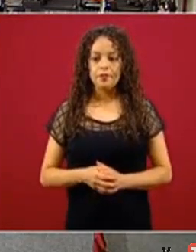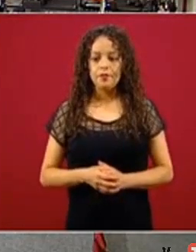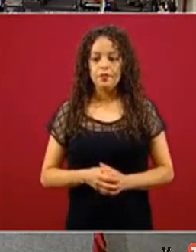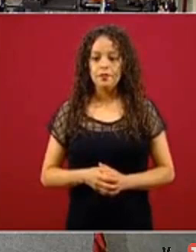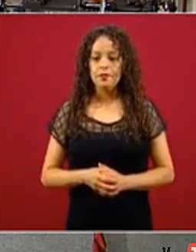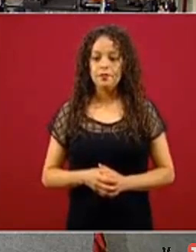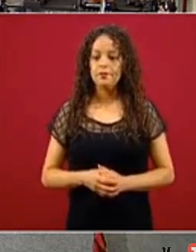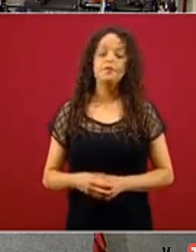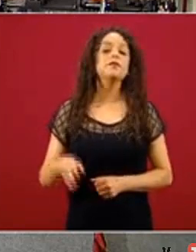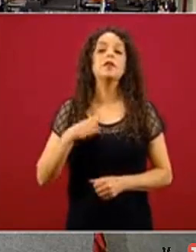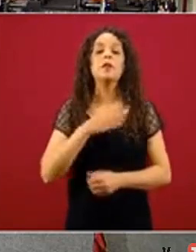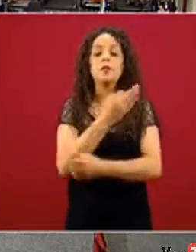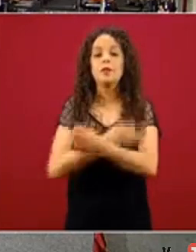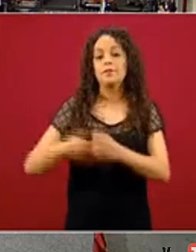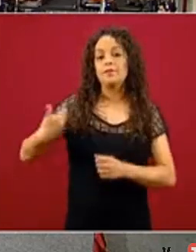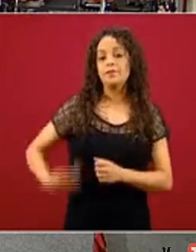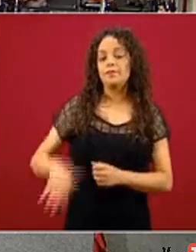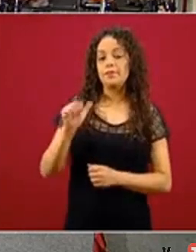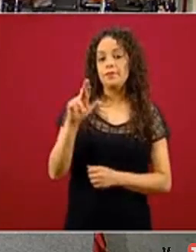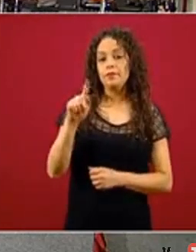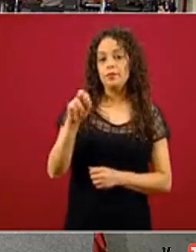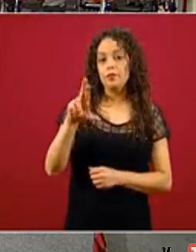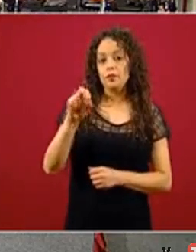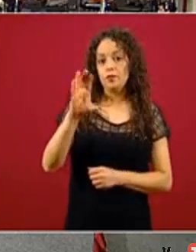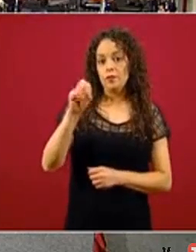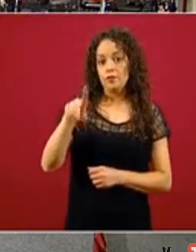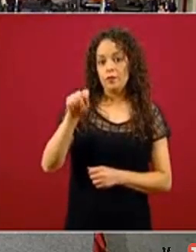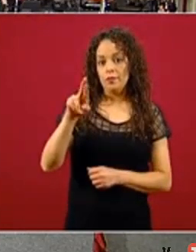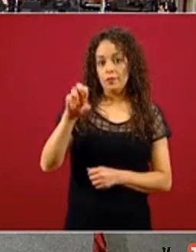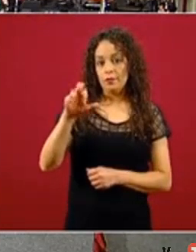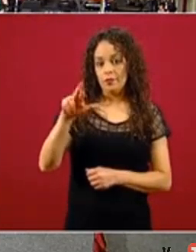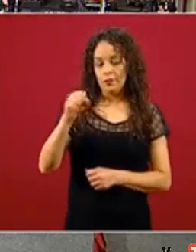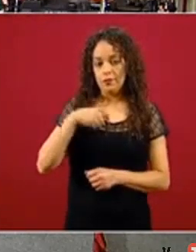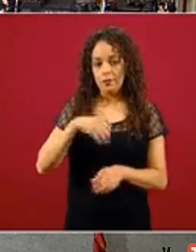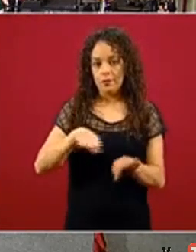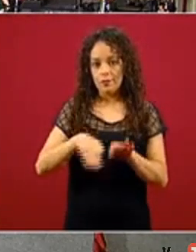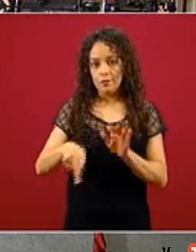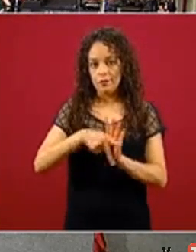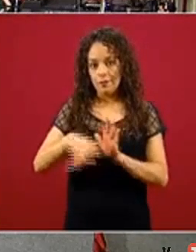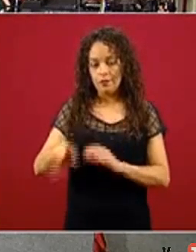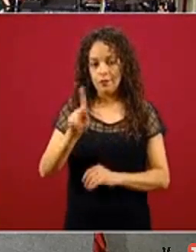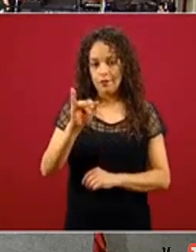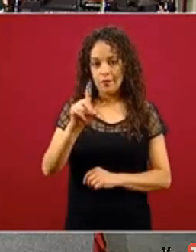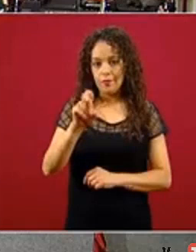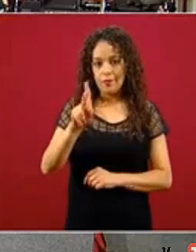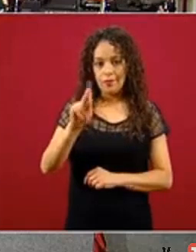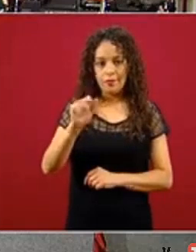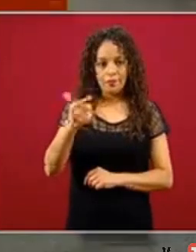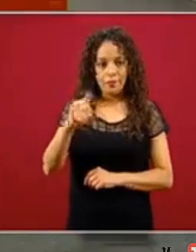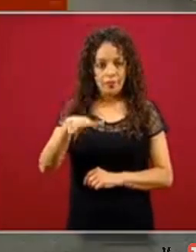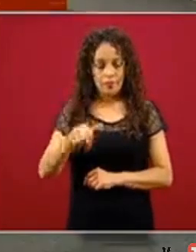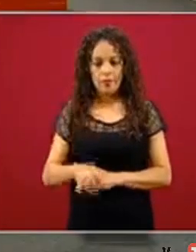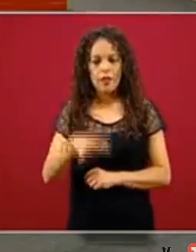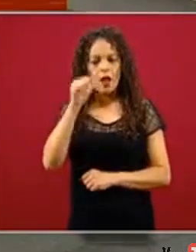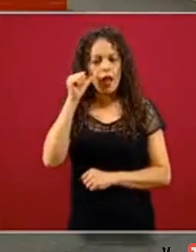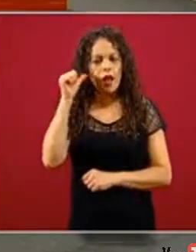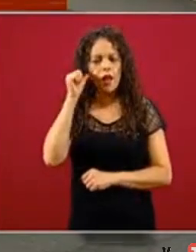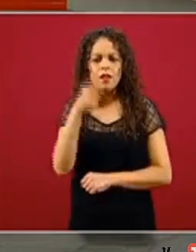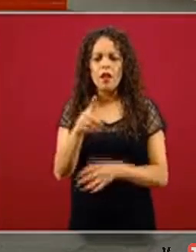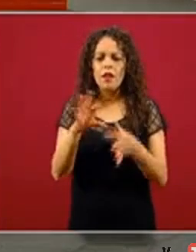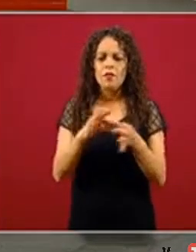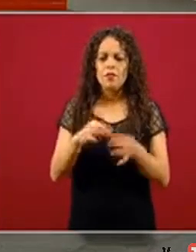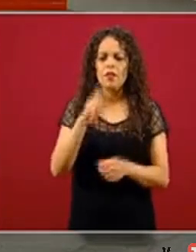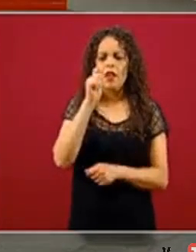Buenas tardes, Arturo Contreras, de Pie de Página. Ahora, ayer nos comentaban sobre el cambio en cómo se determina el